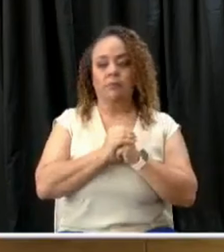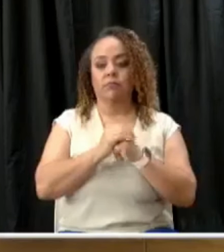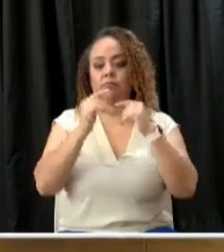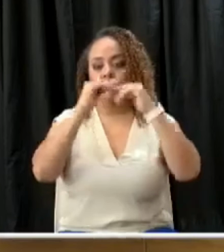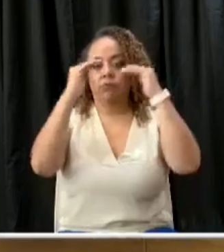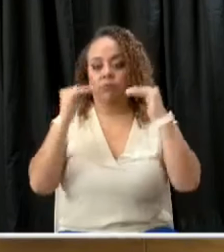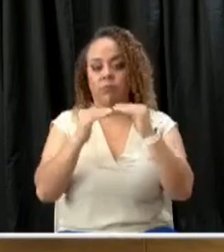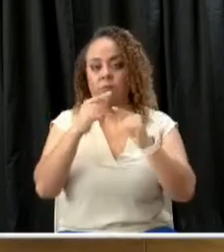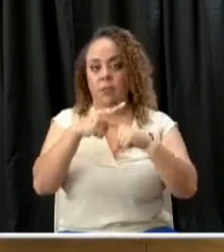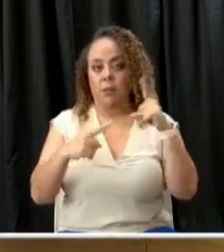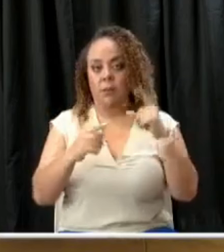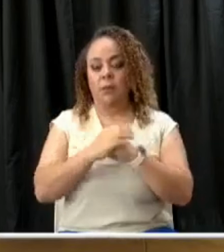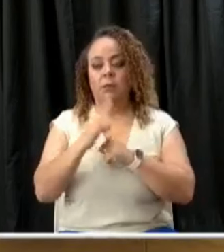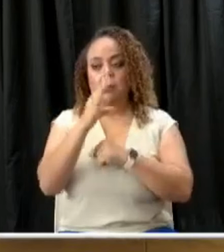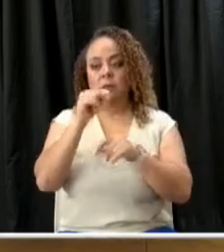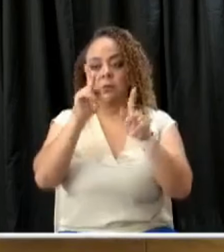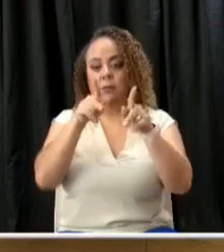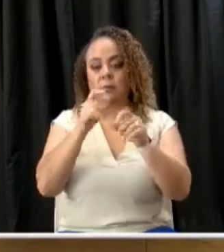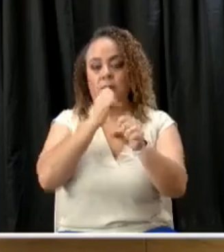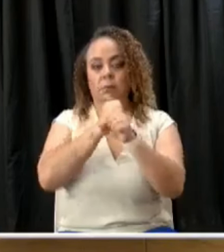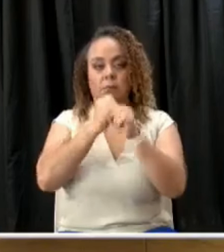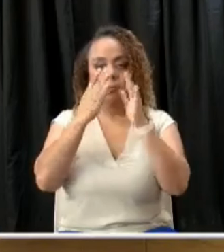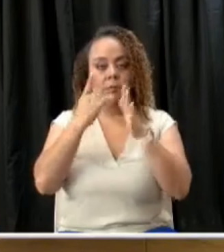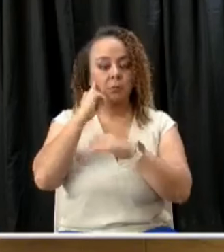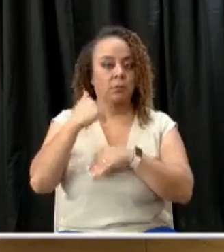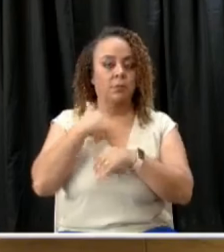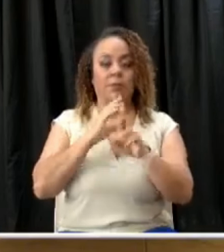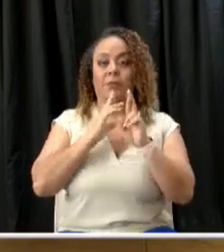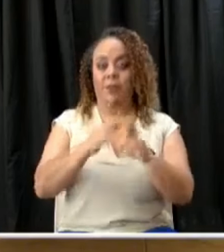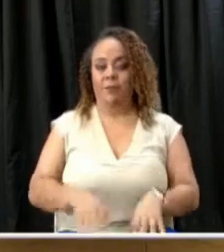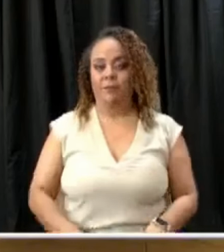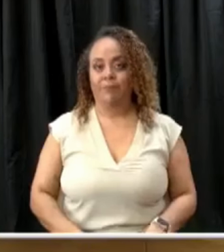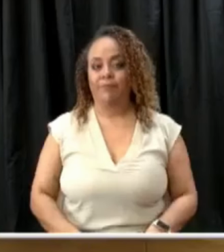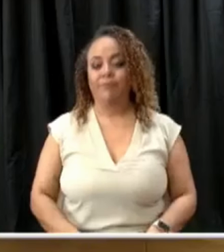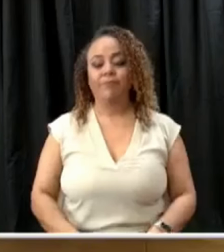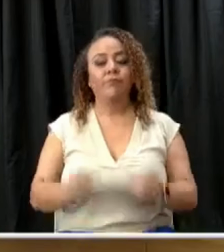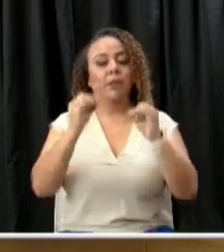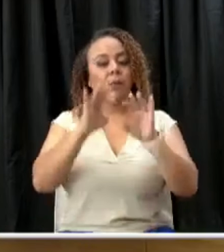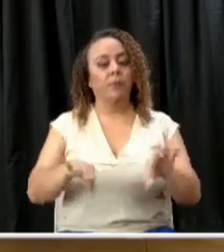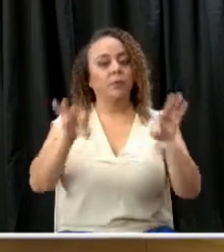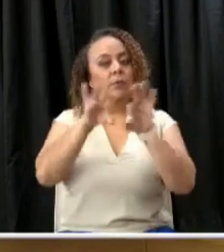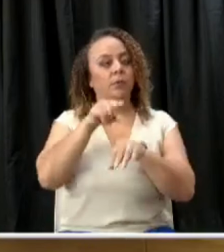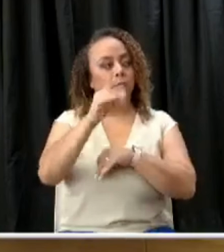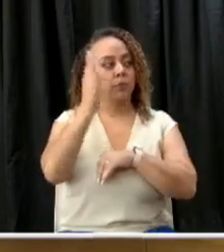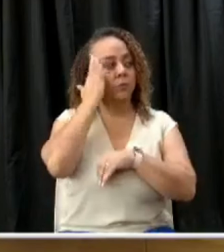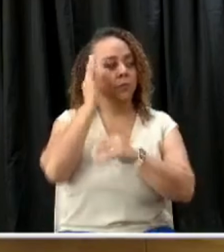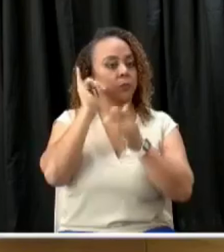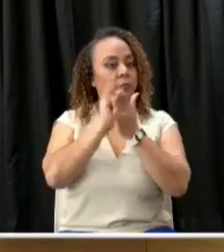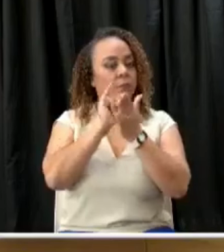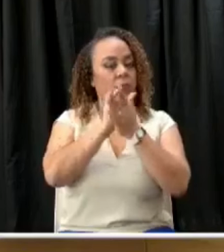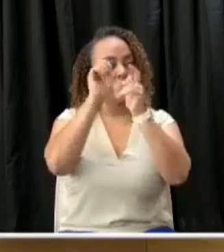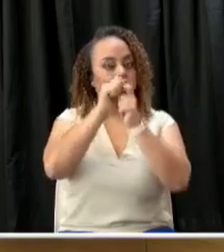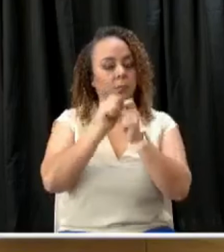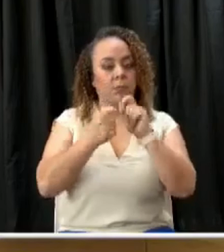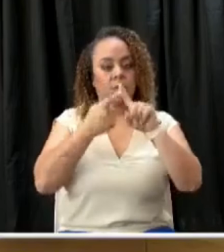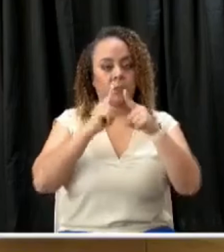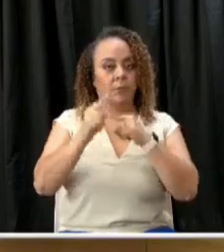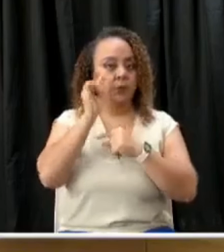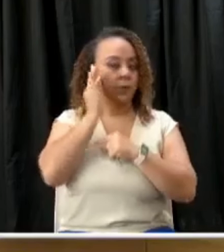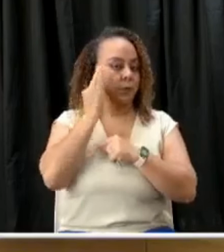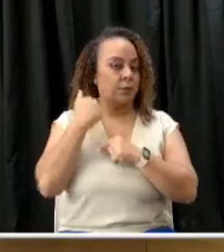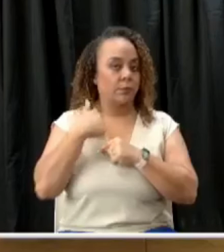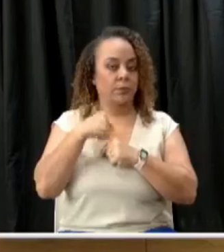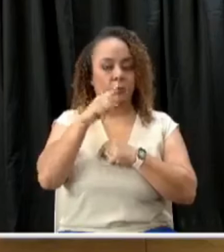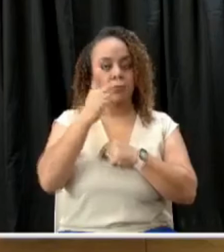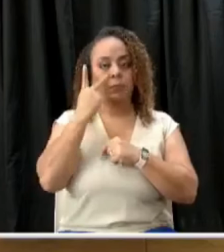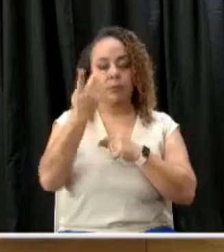medios y personas trabajadoras para obtener los resultados. Es muy importante que usted conozca este detalle, amigo o amiga que nos acompaña a